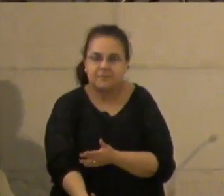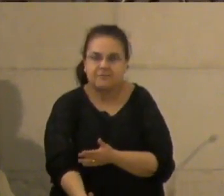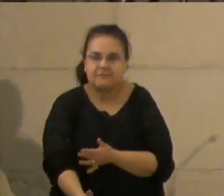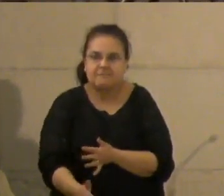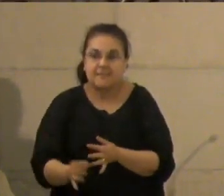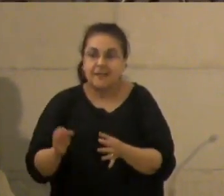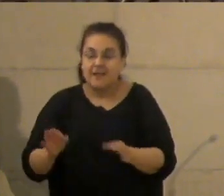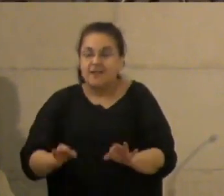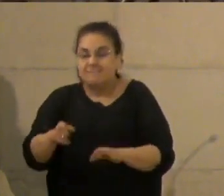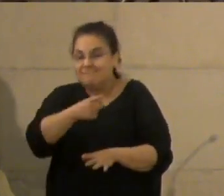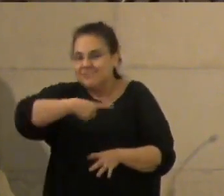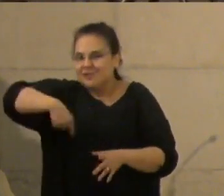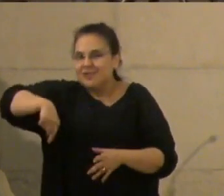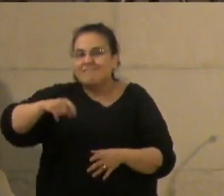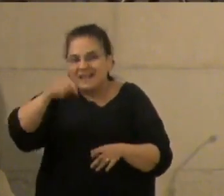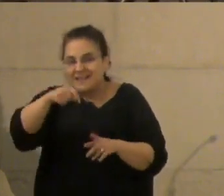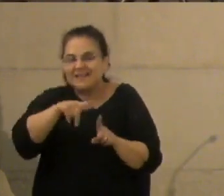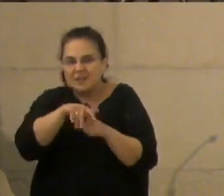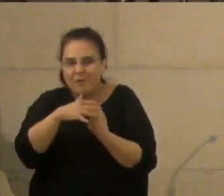De esta no vamos a salir igual.